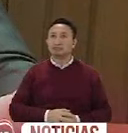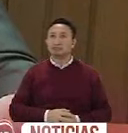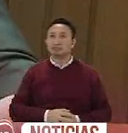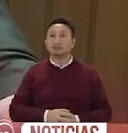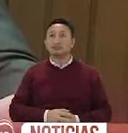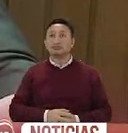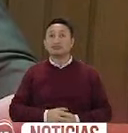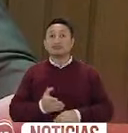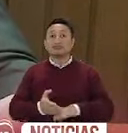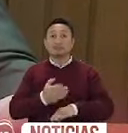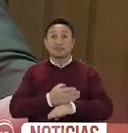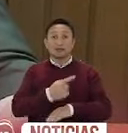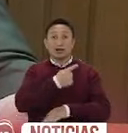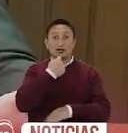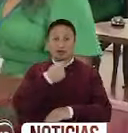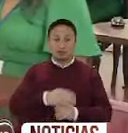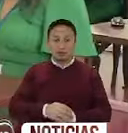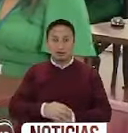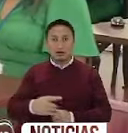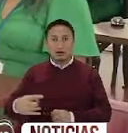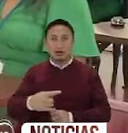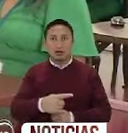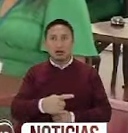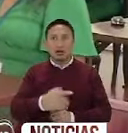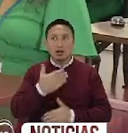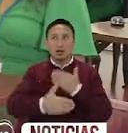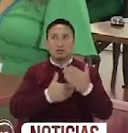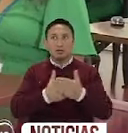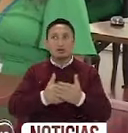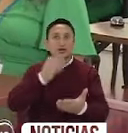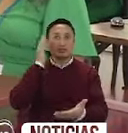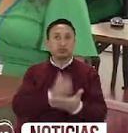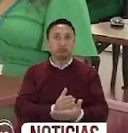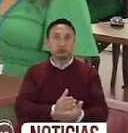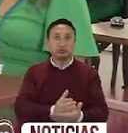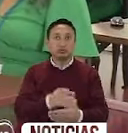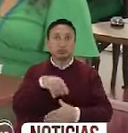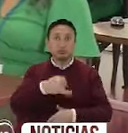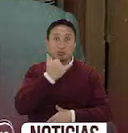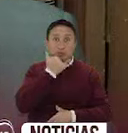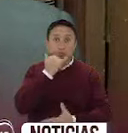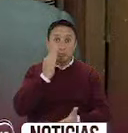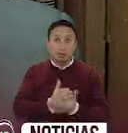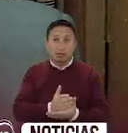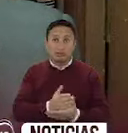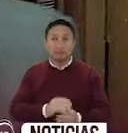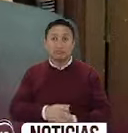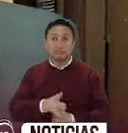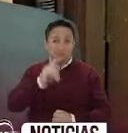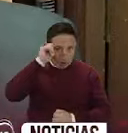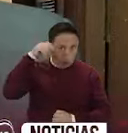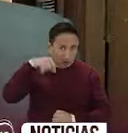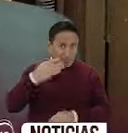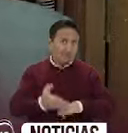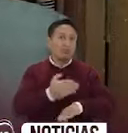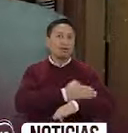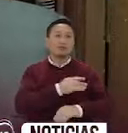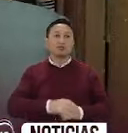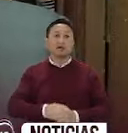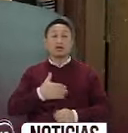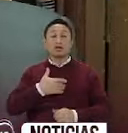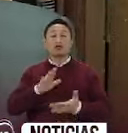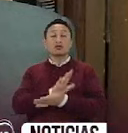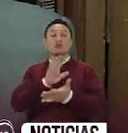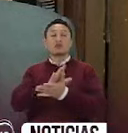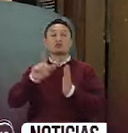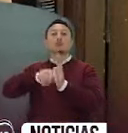que a viva voz demandó se ponga un alto definitivo al proceso hasta corregir los errores. Usted recordará que como Colegio de Abogados